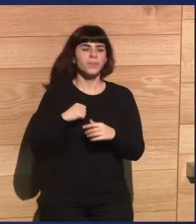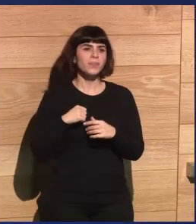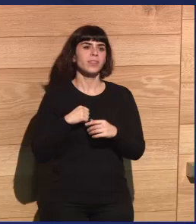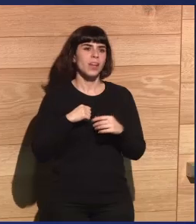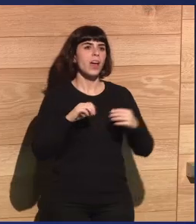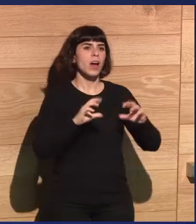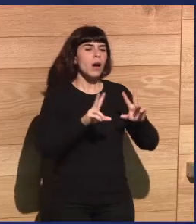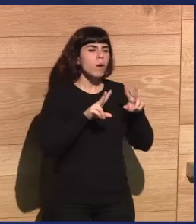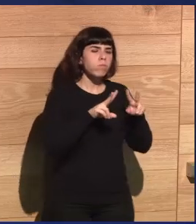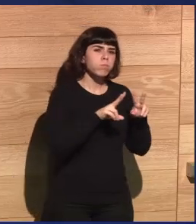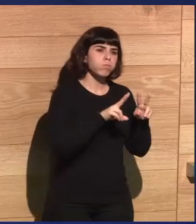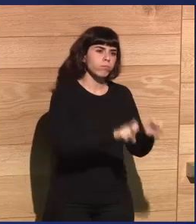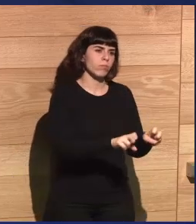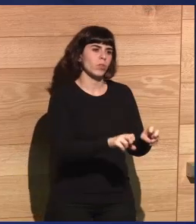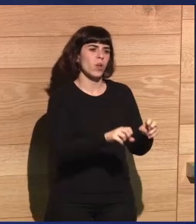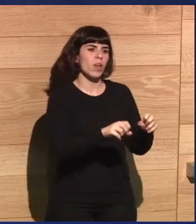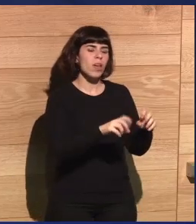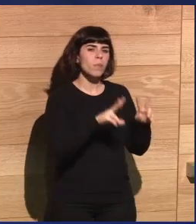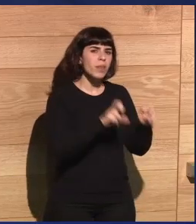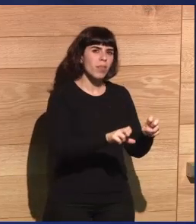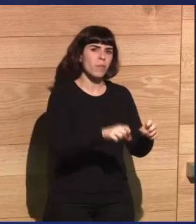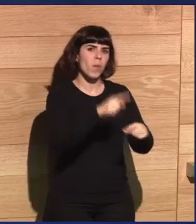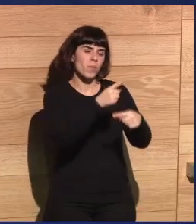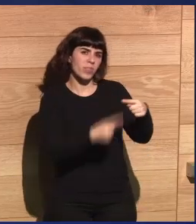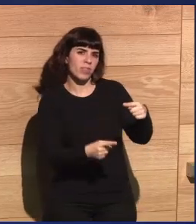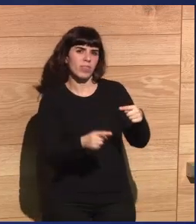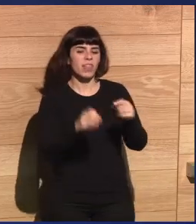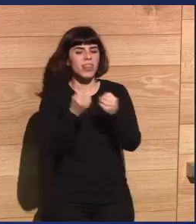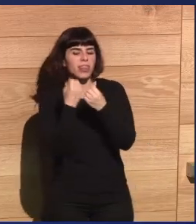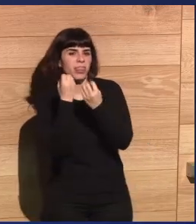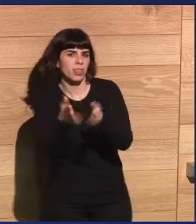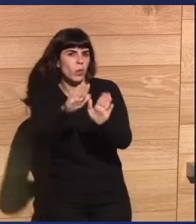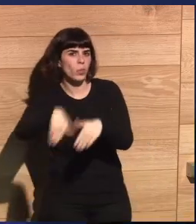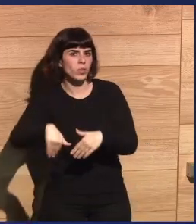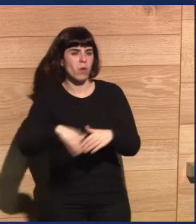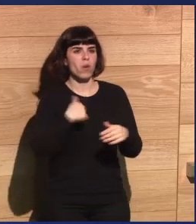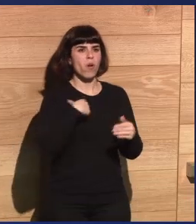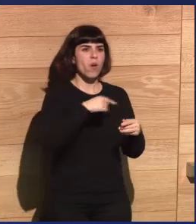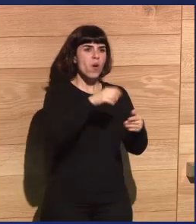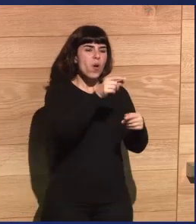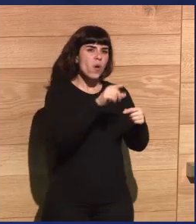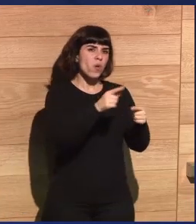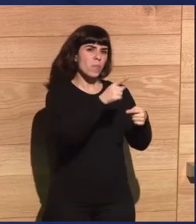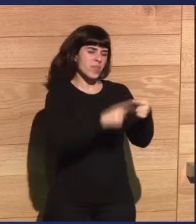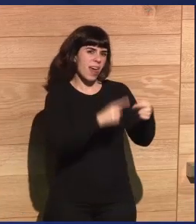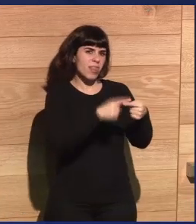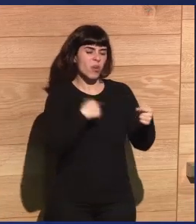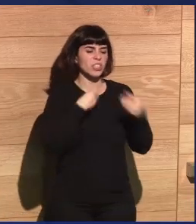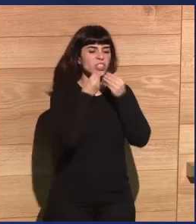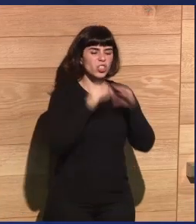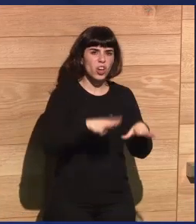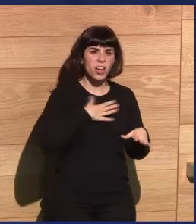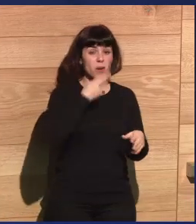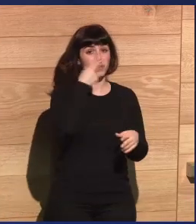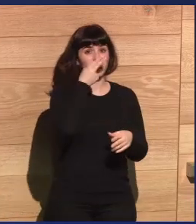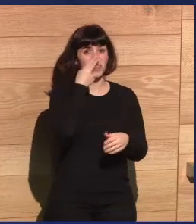del principio, nudo y desenlace. Y yo pensaba, ¿cuál es mi nudo? No hay nada que realmente sea especialmente atractivo, ¿no?, de mi historia, porque al final